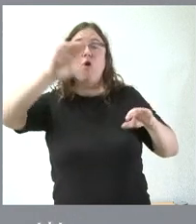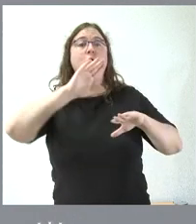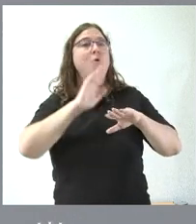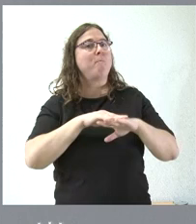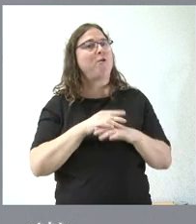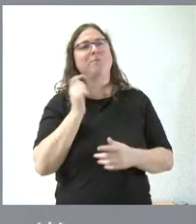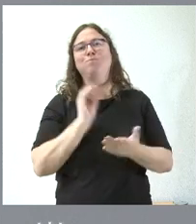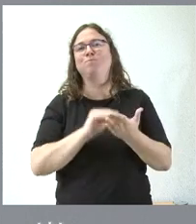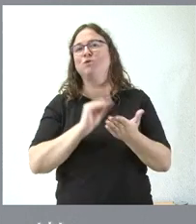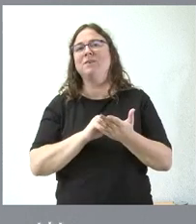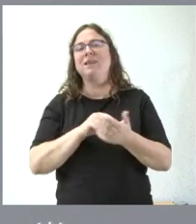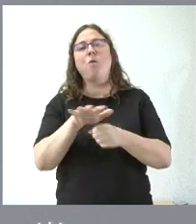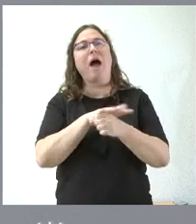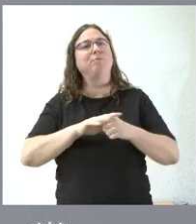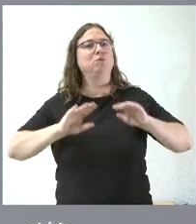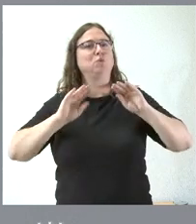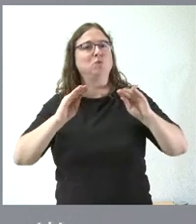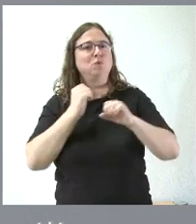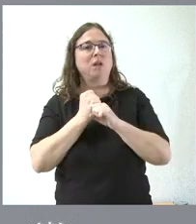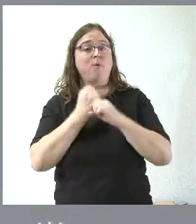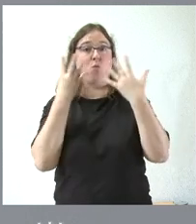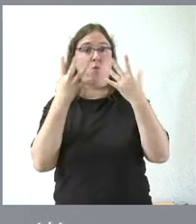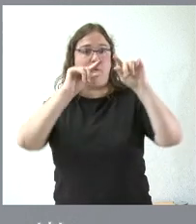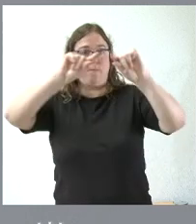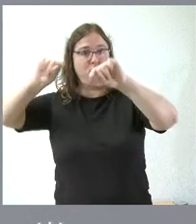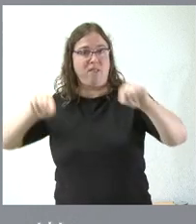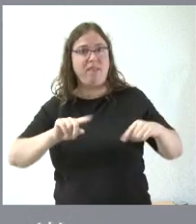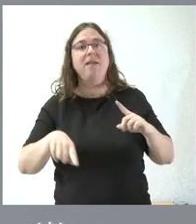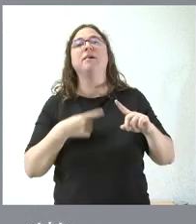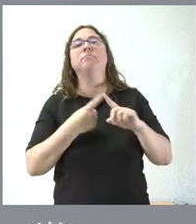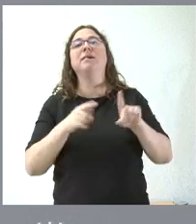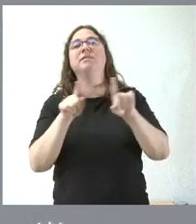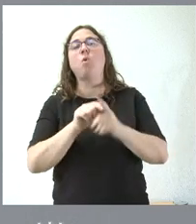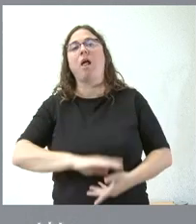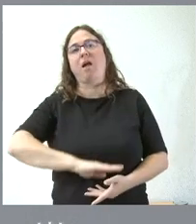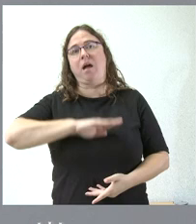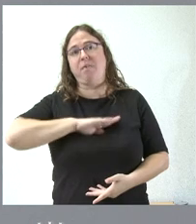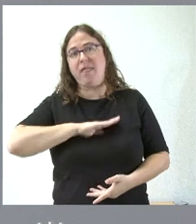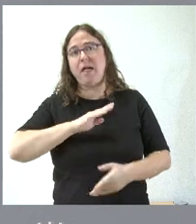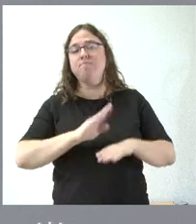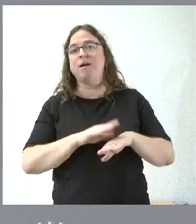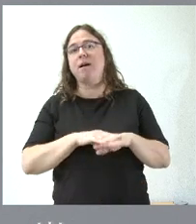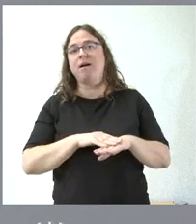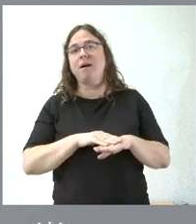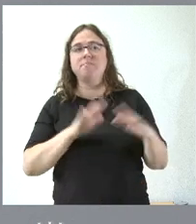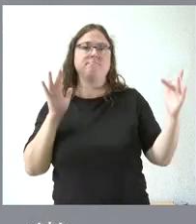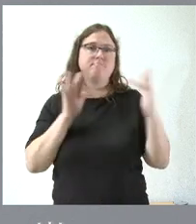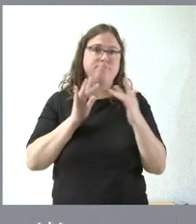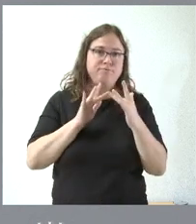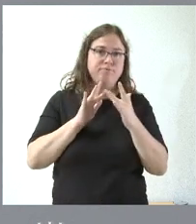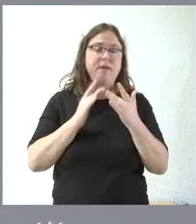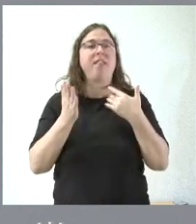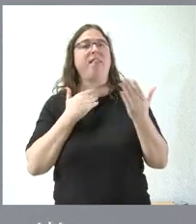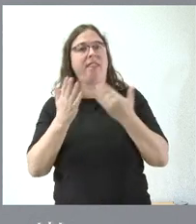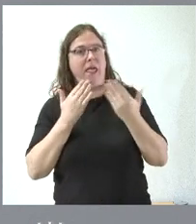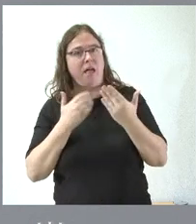ver muchas veces con su ámbito de actuaciones en las nueve provincias y finalmente esa capacidad que ha demostrado de interlocución de diálogo